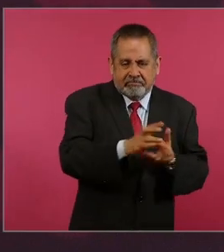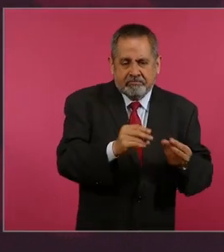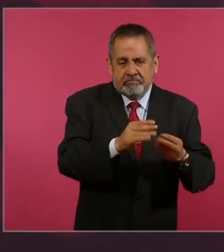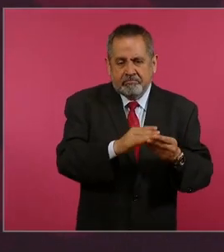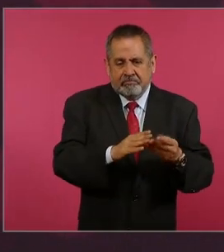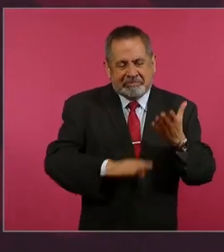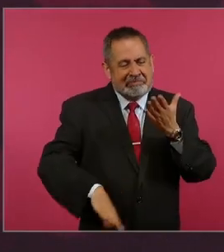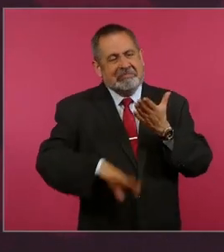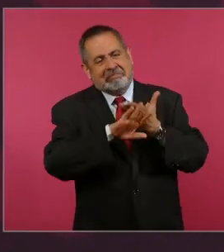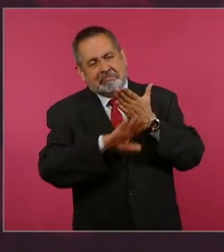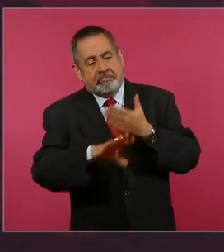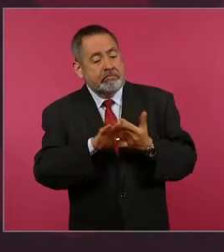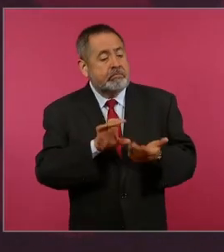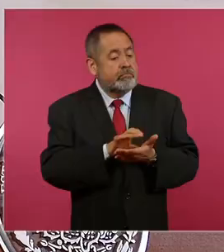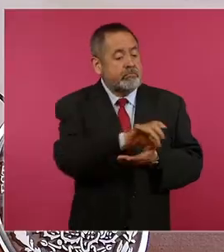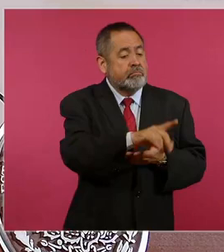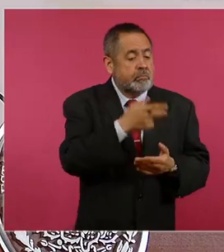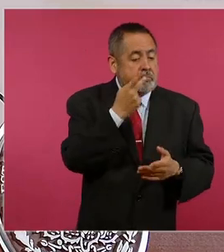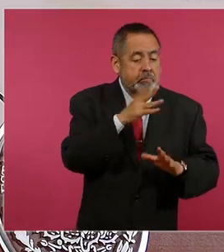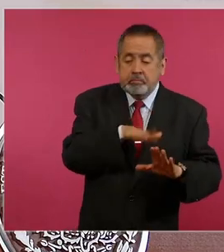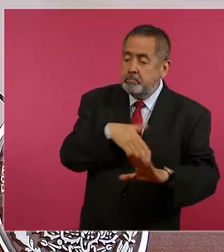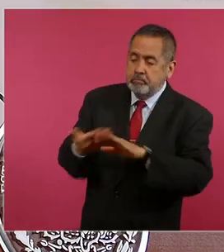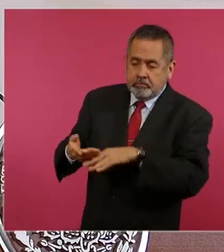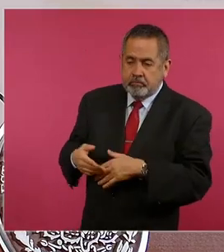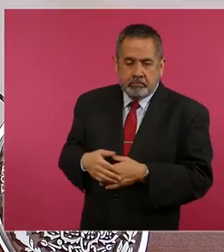por las campañas.